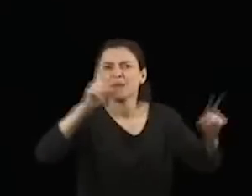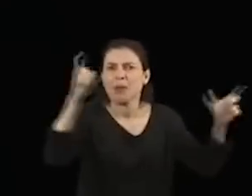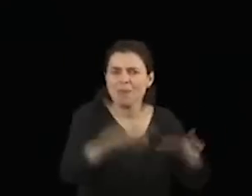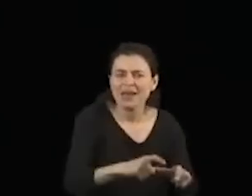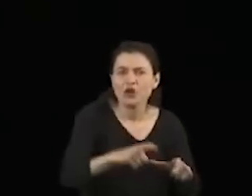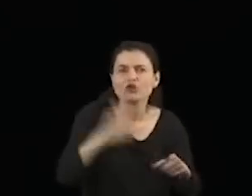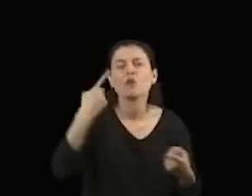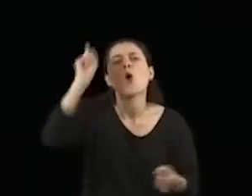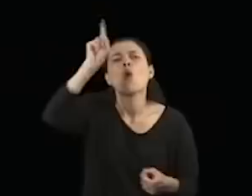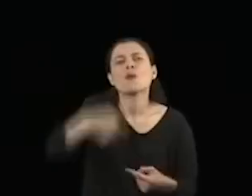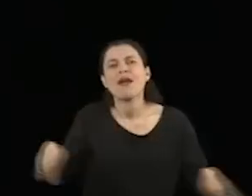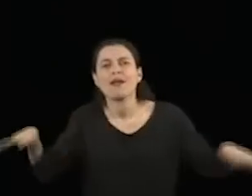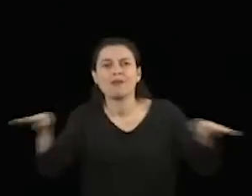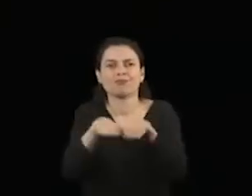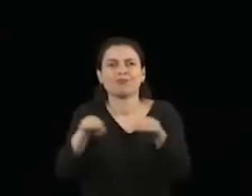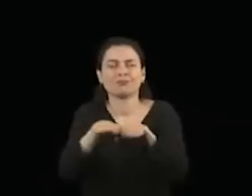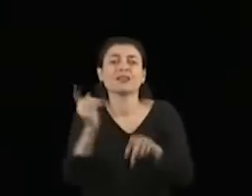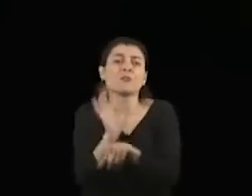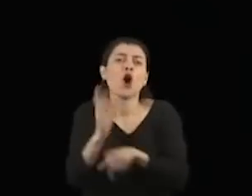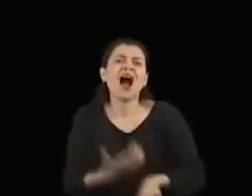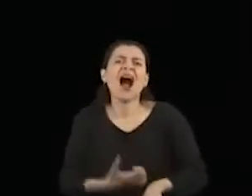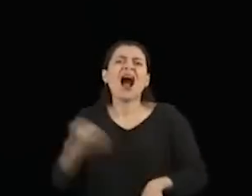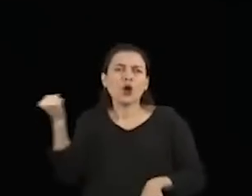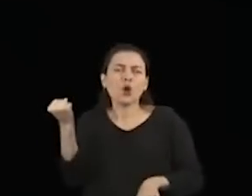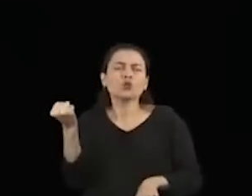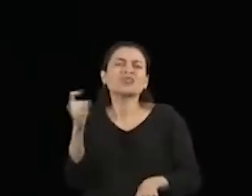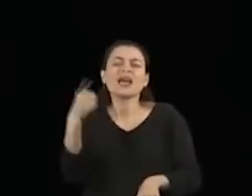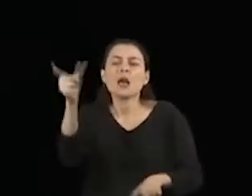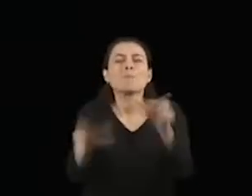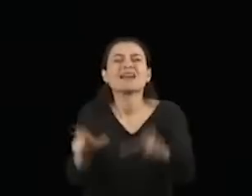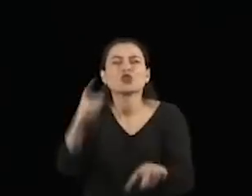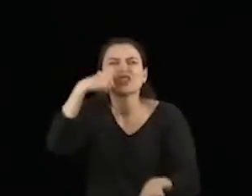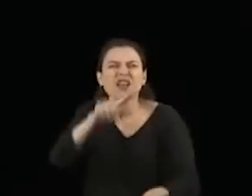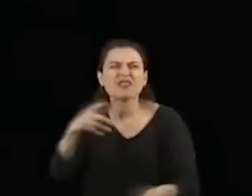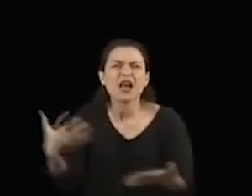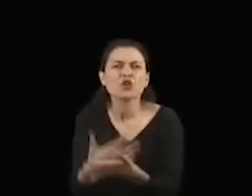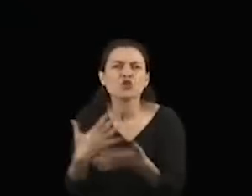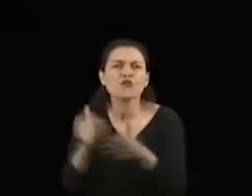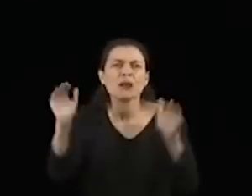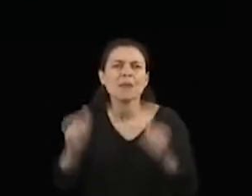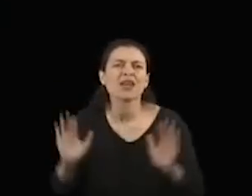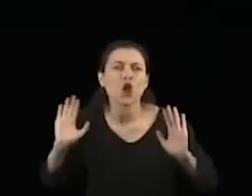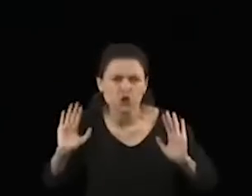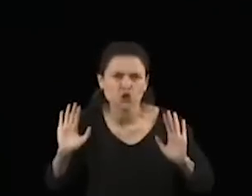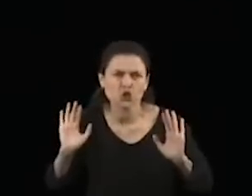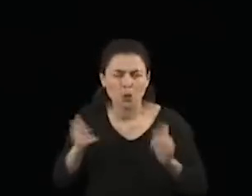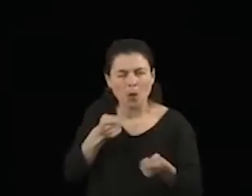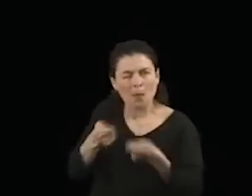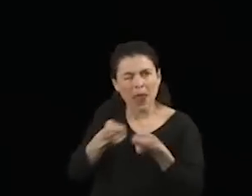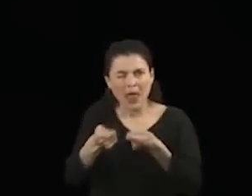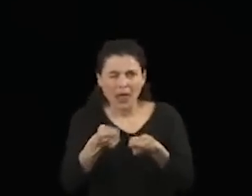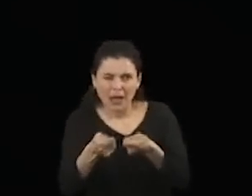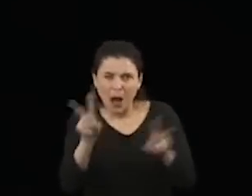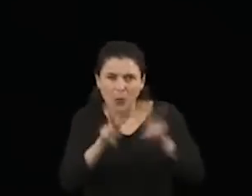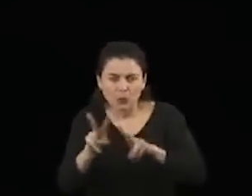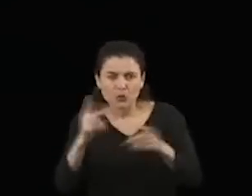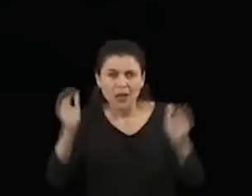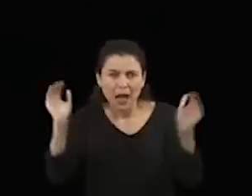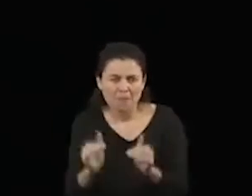trabajo, y por lo tanto el ajuste iba a ser menos doloroso. En ese contexto